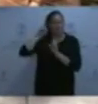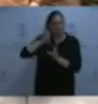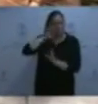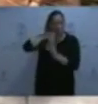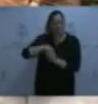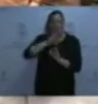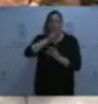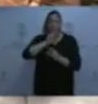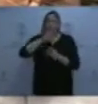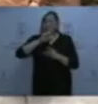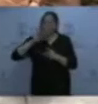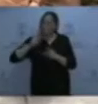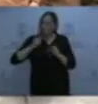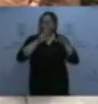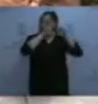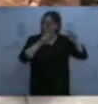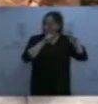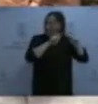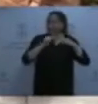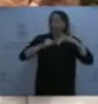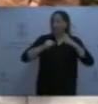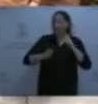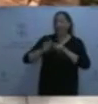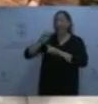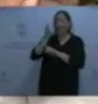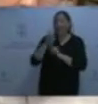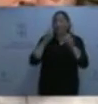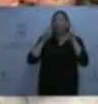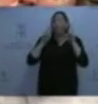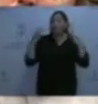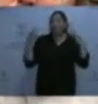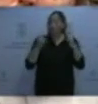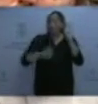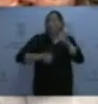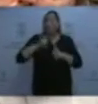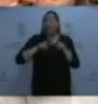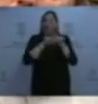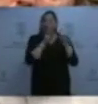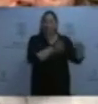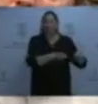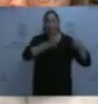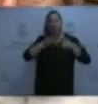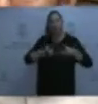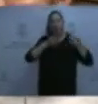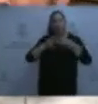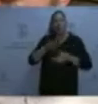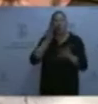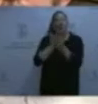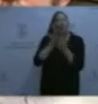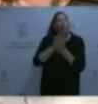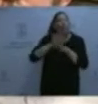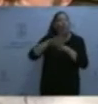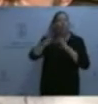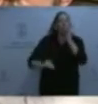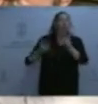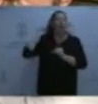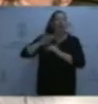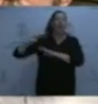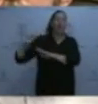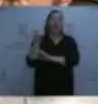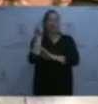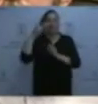Pearson decidirá qué es el éxito en educación y, al mismo tiempo, serán los máximos proveedores de materiales y cursos complementarios para lograr ese éxito. No sé